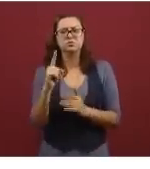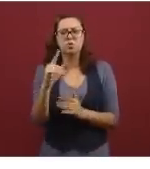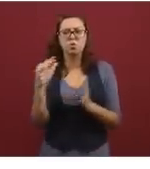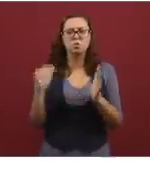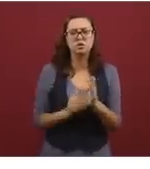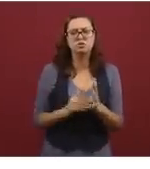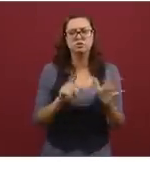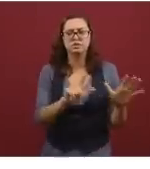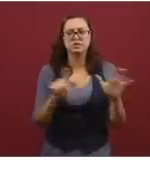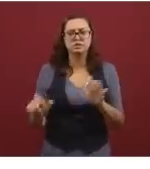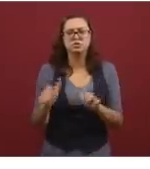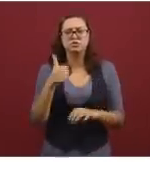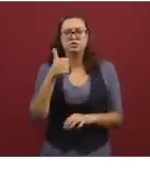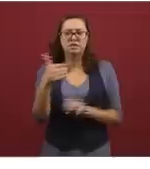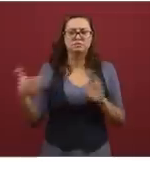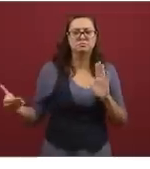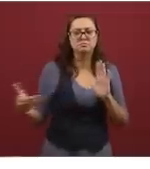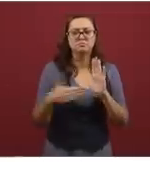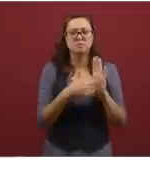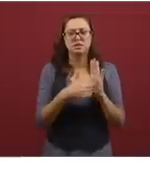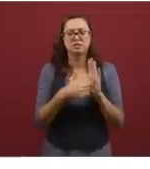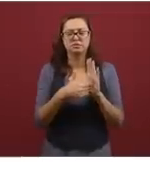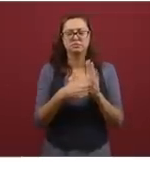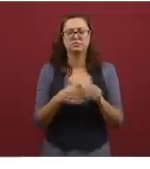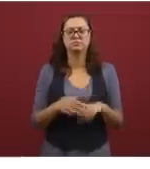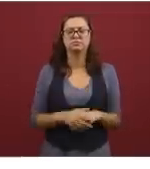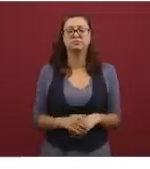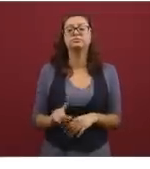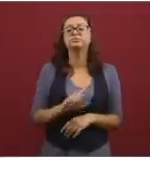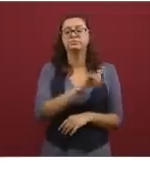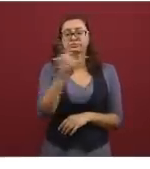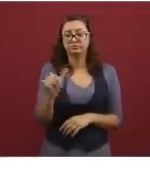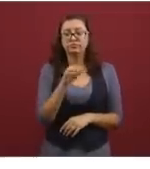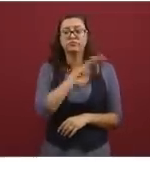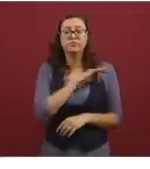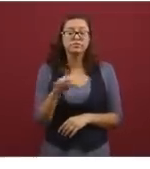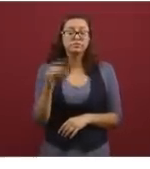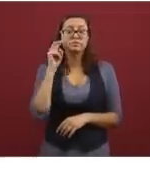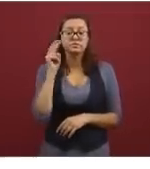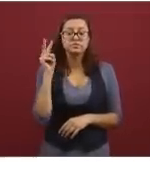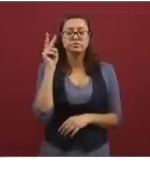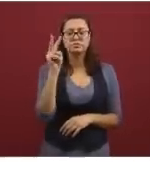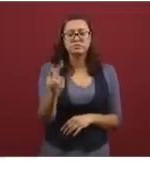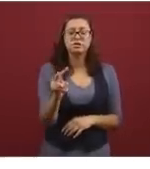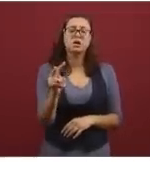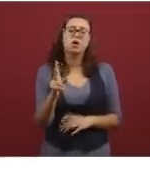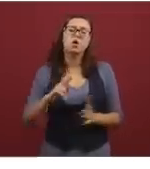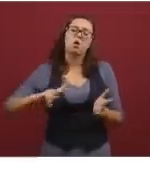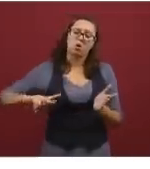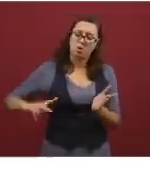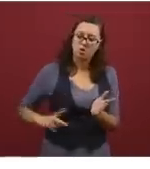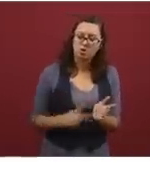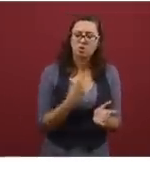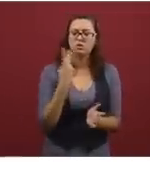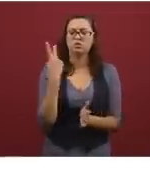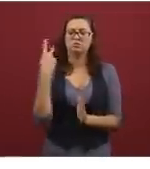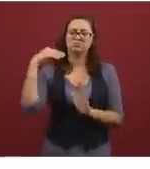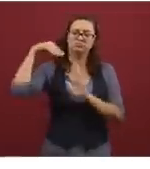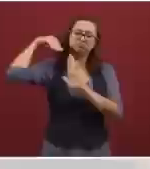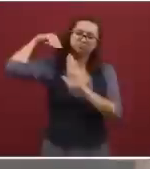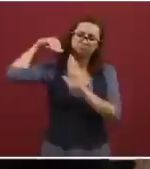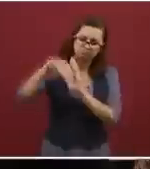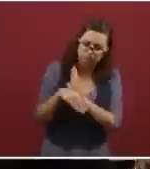1.706.000 barriles. Y luego aquí observamos este pequeño